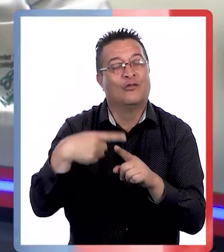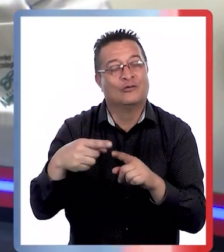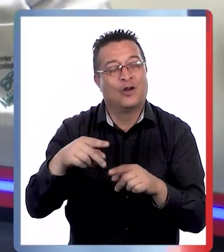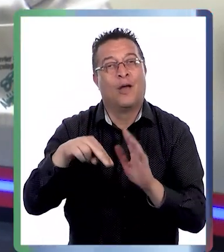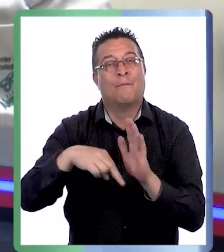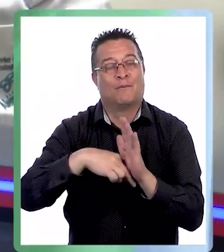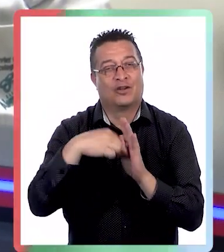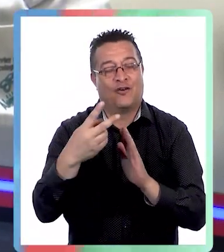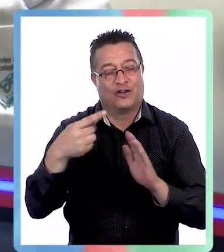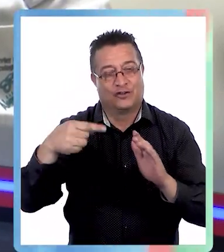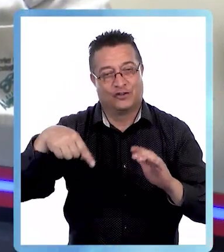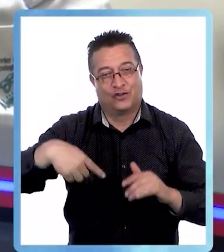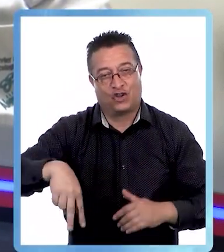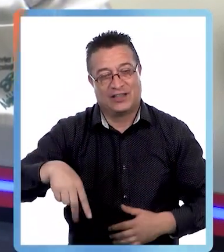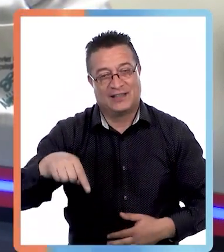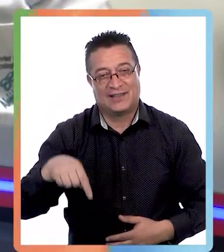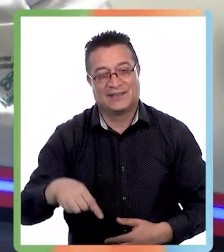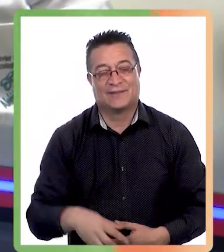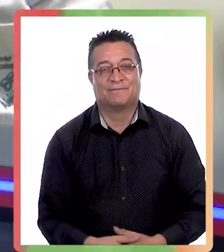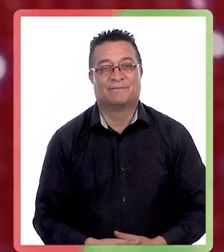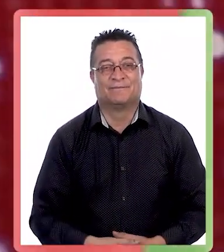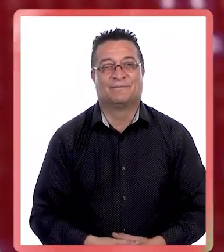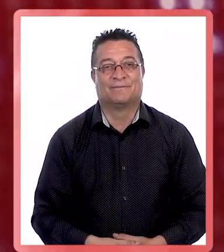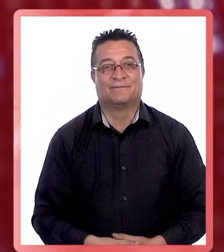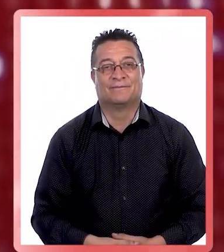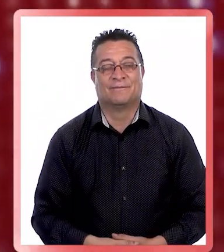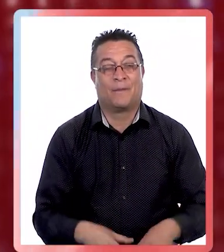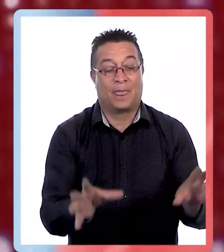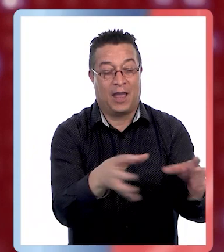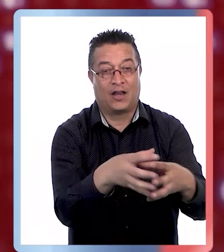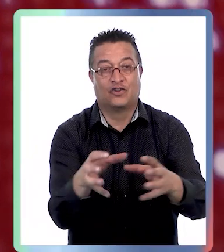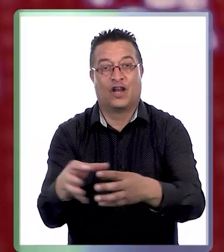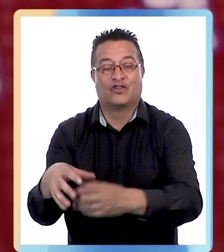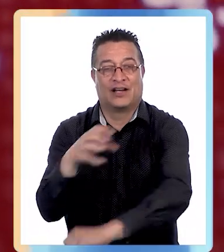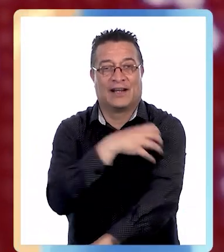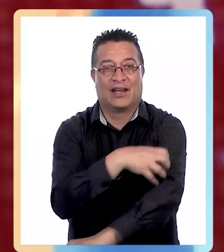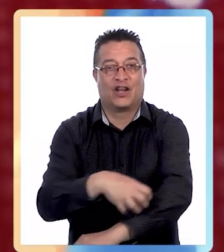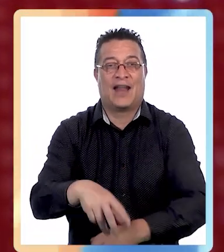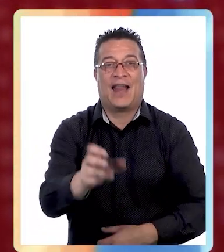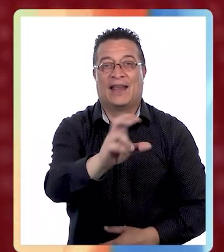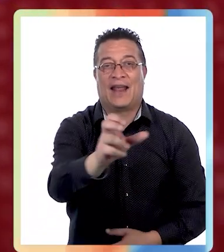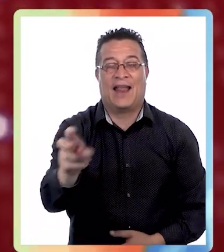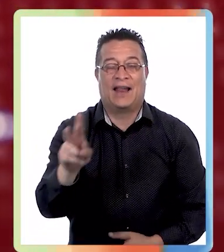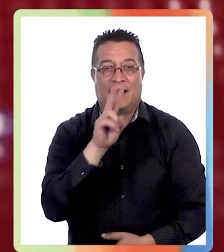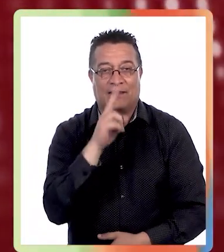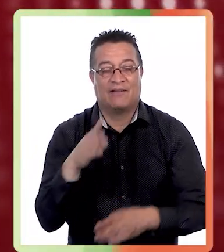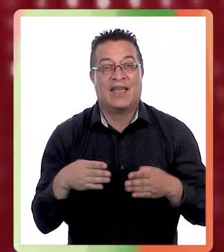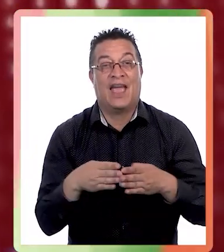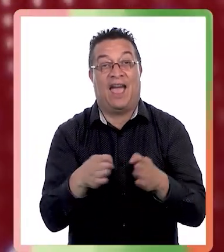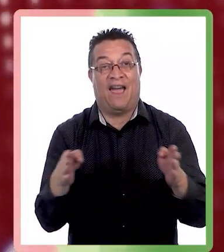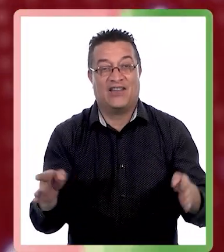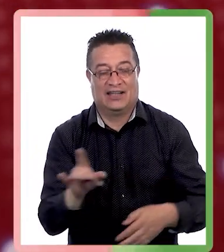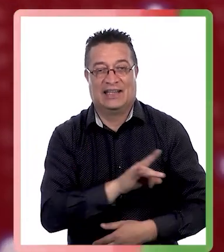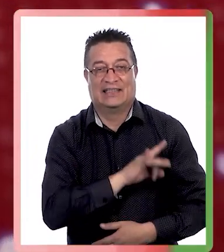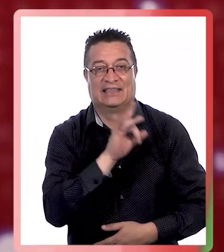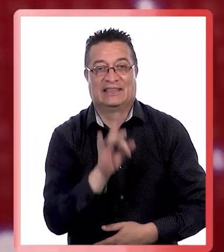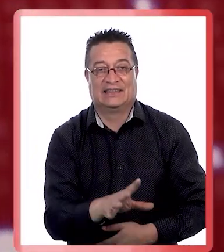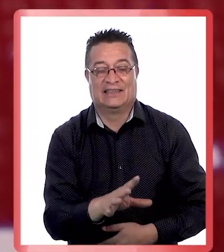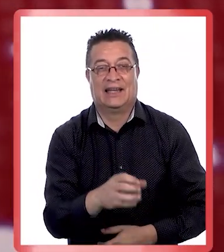informativa aquí en Portavoz Noticias. Asociación Regional de Canales de Televisión de Señal Abierta